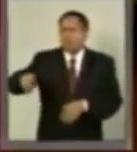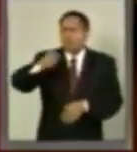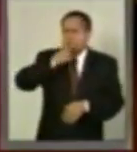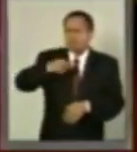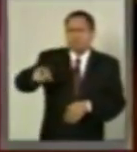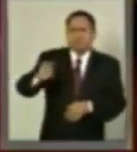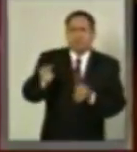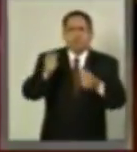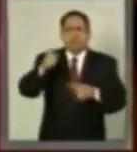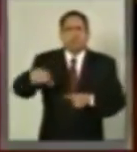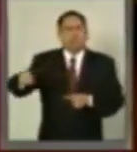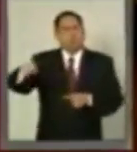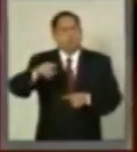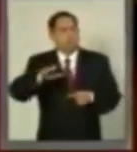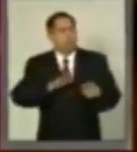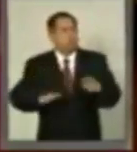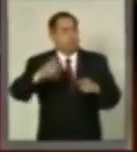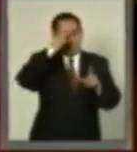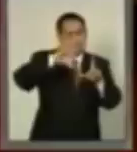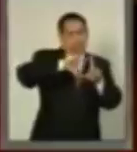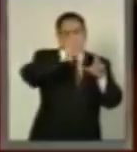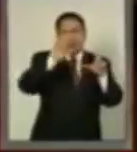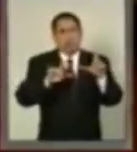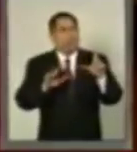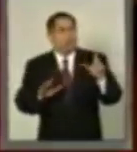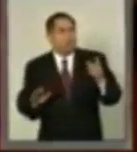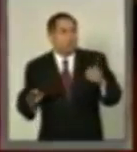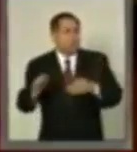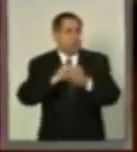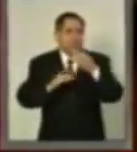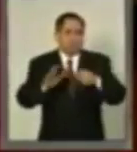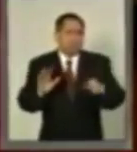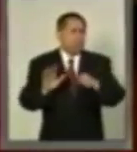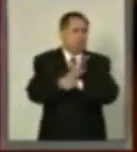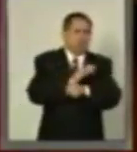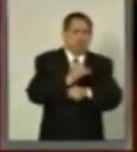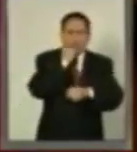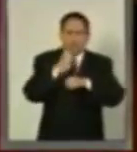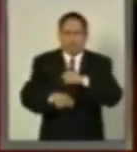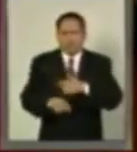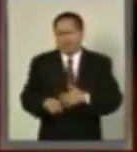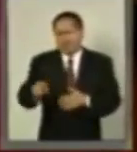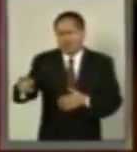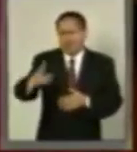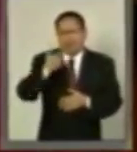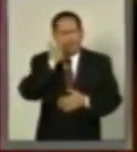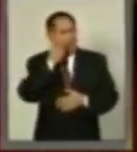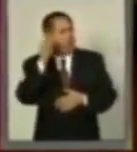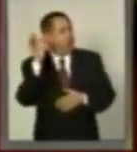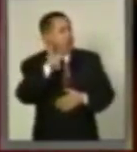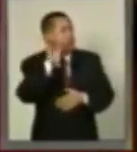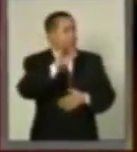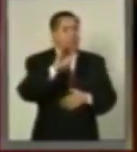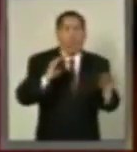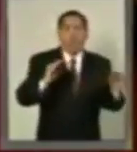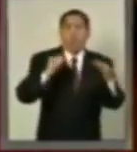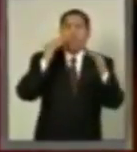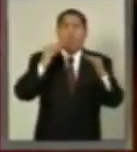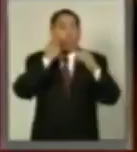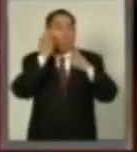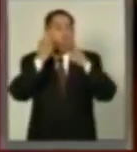algunos, que en todas las regiones y en todos los lados. Esa es la publicidad que a algunos les gusta hacer de nuestro